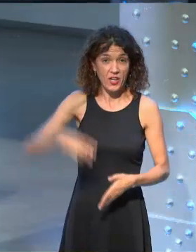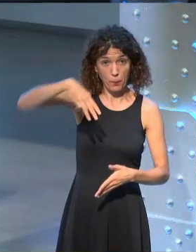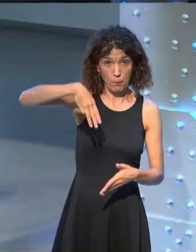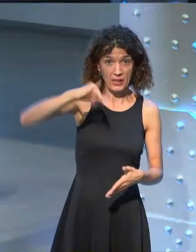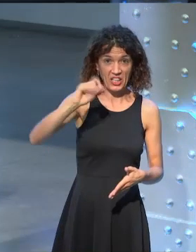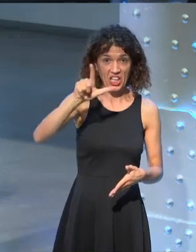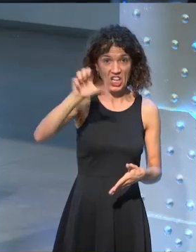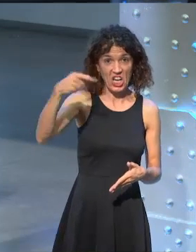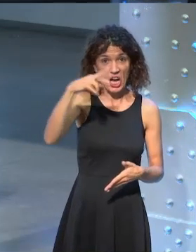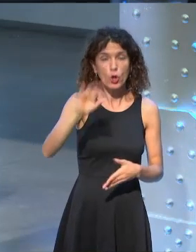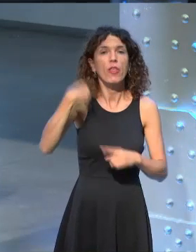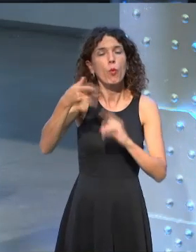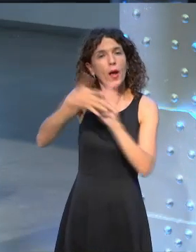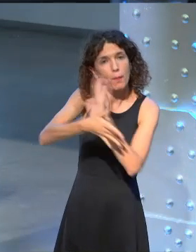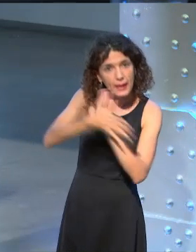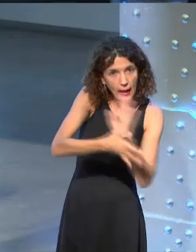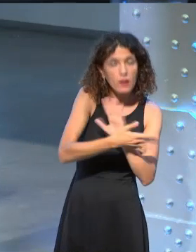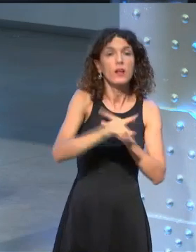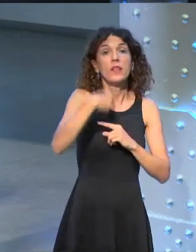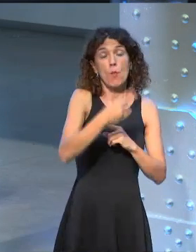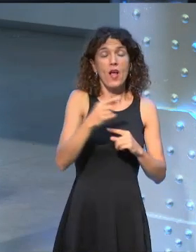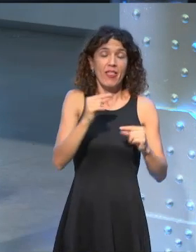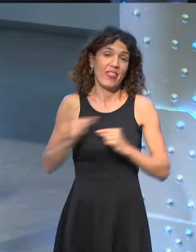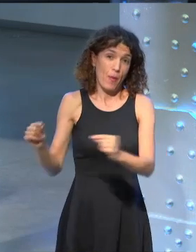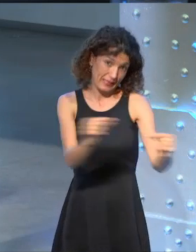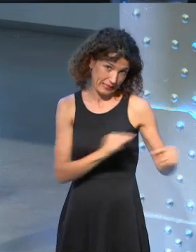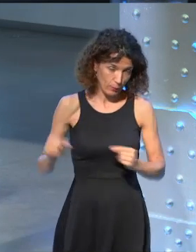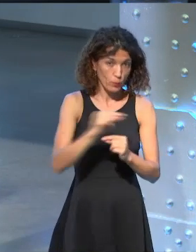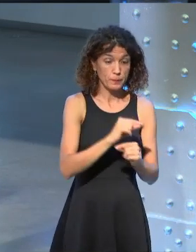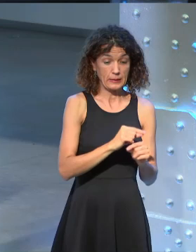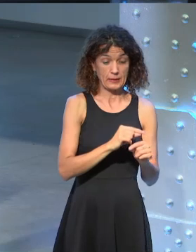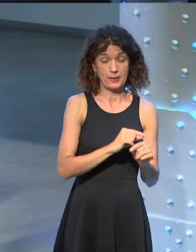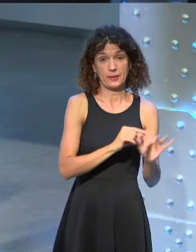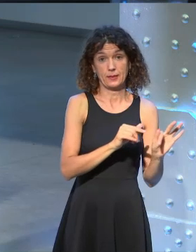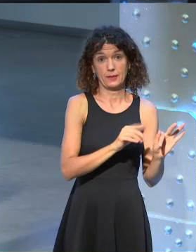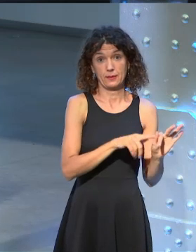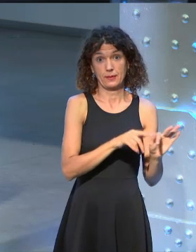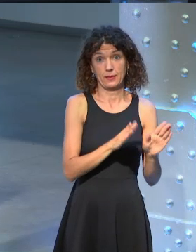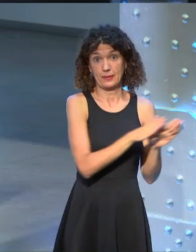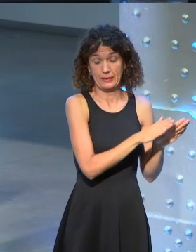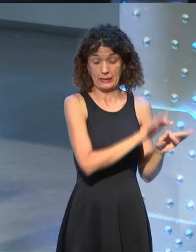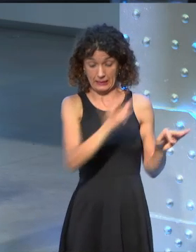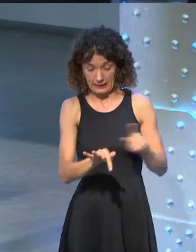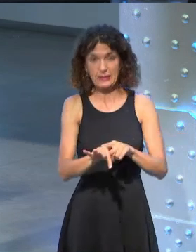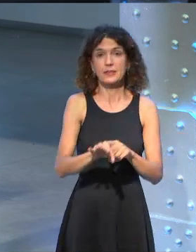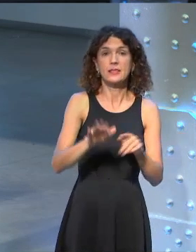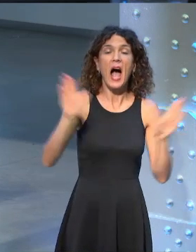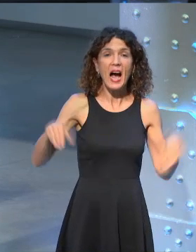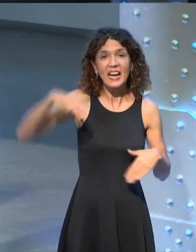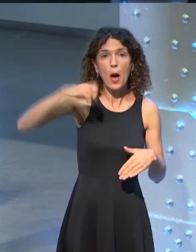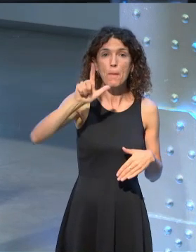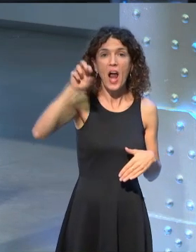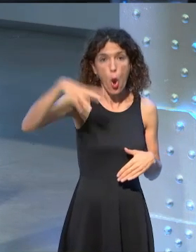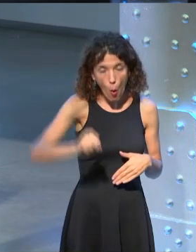en hablar. Os explico que la mecánica, ellos hablan y después debatimos. A la izquierda de Milagros, Ángela Paloma Martín, una